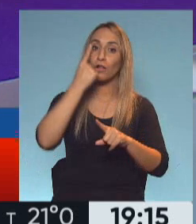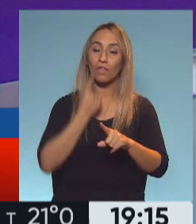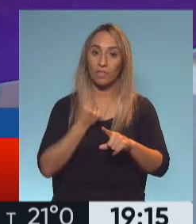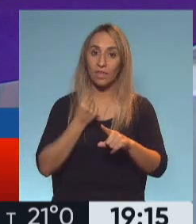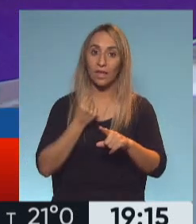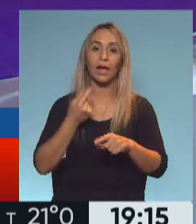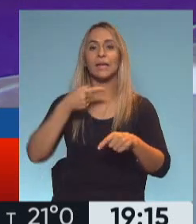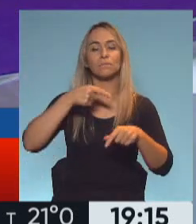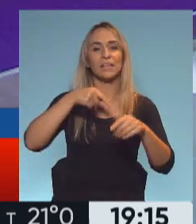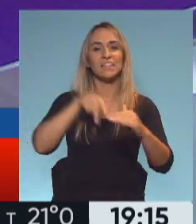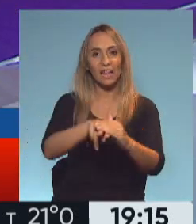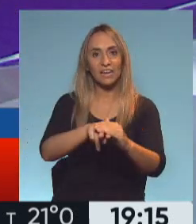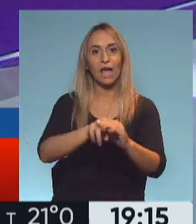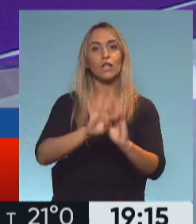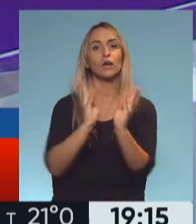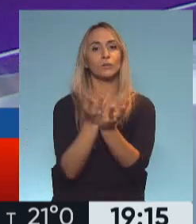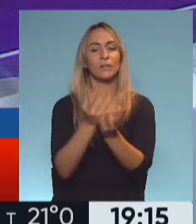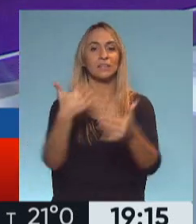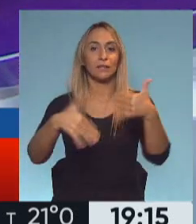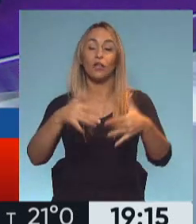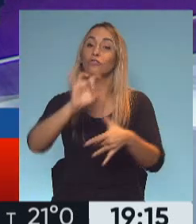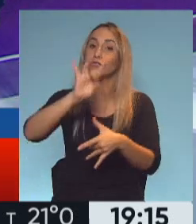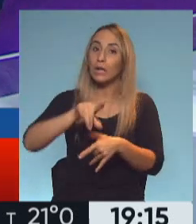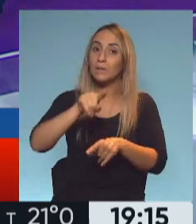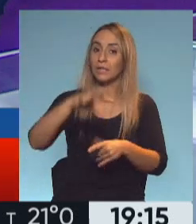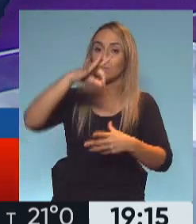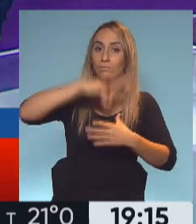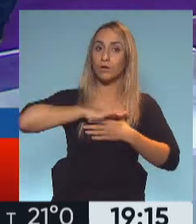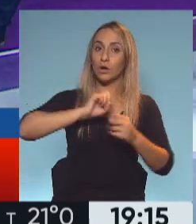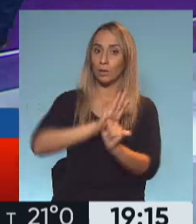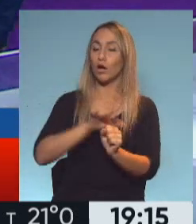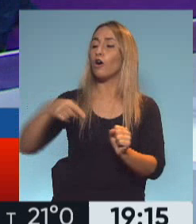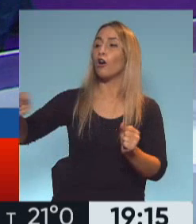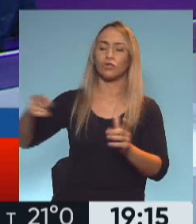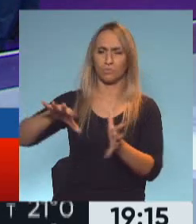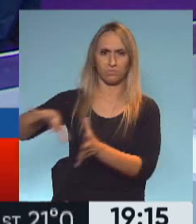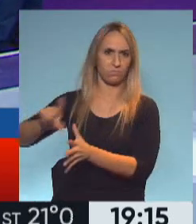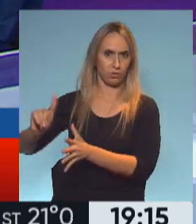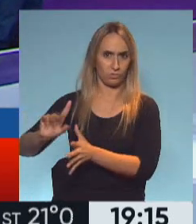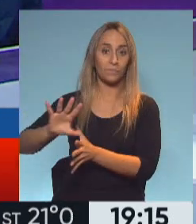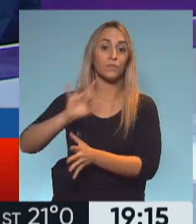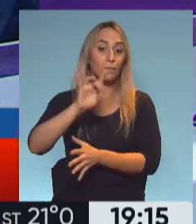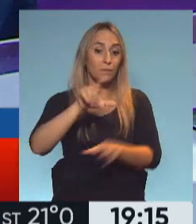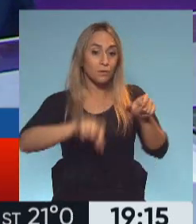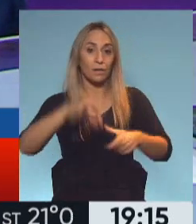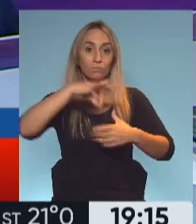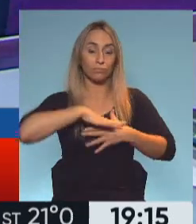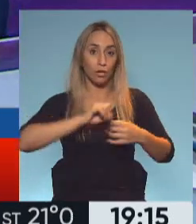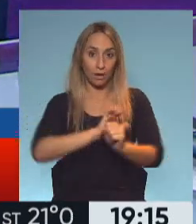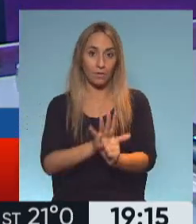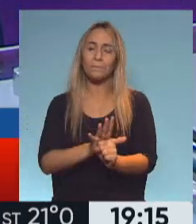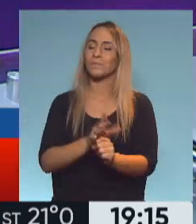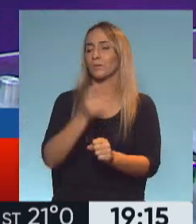sala de cuidados solamente intensivos. por coronavirus. Solo por coronavirus. Y usted fíjese, me va a decir, bueno, en octubre, ¿usted se